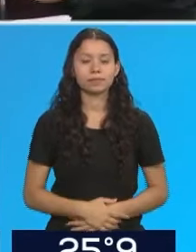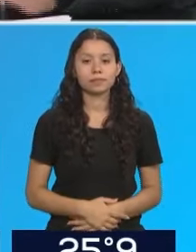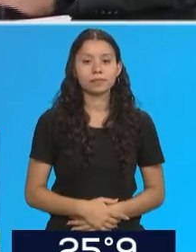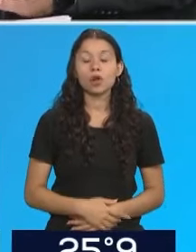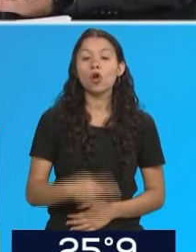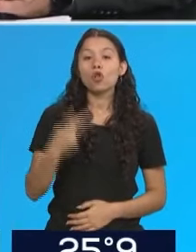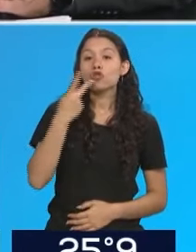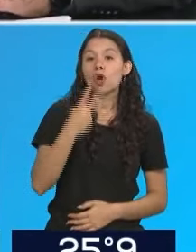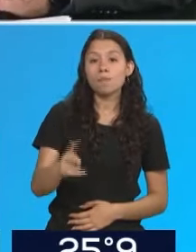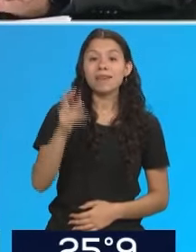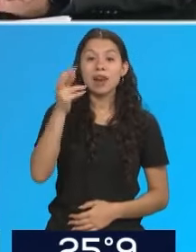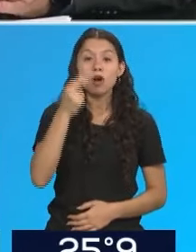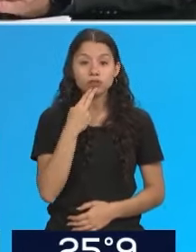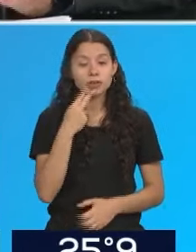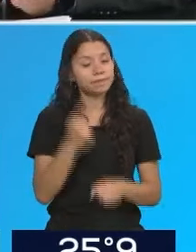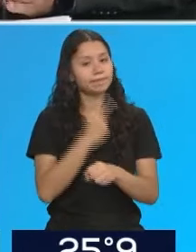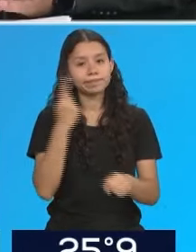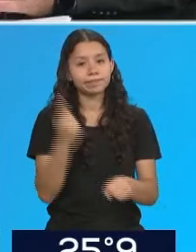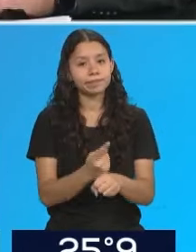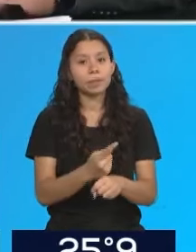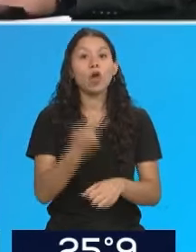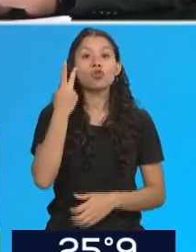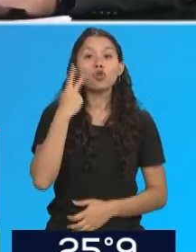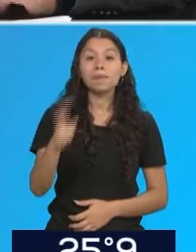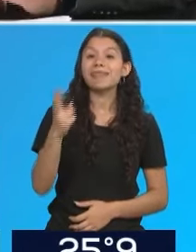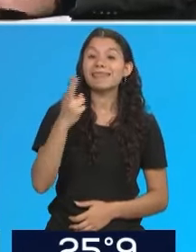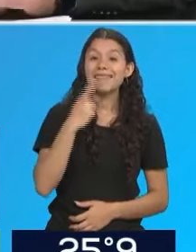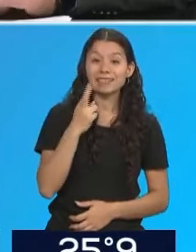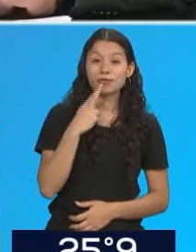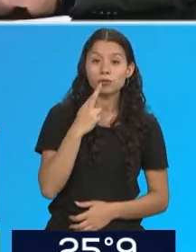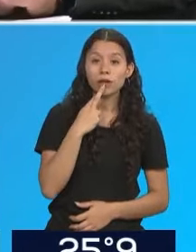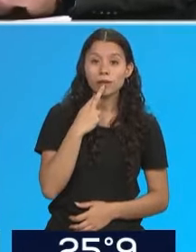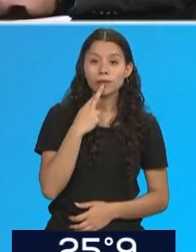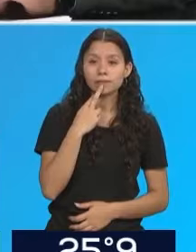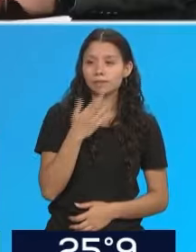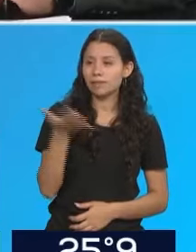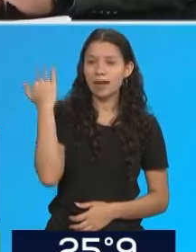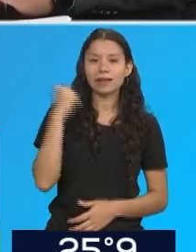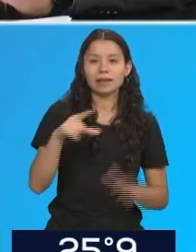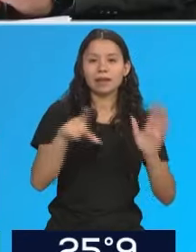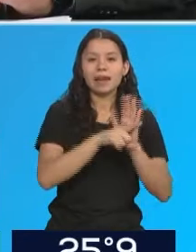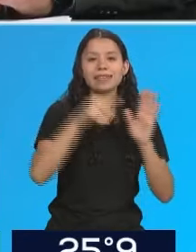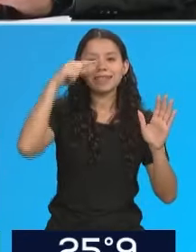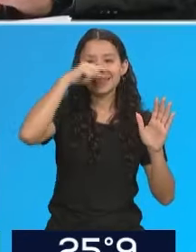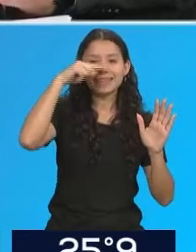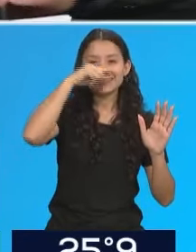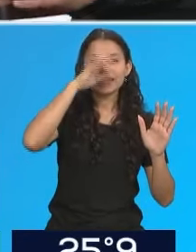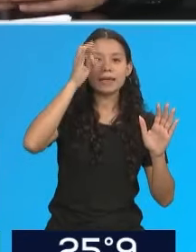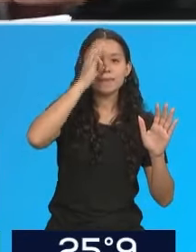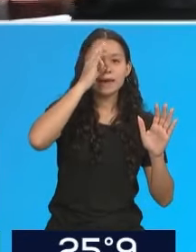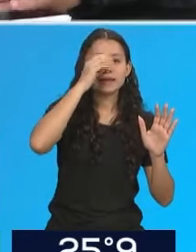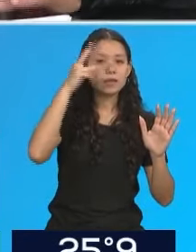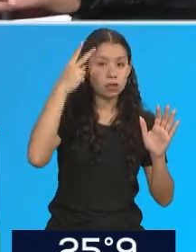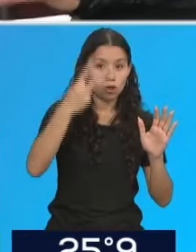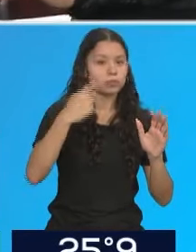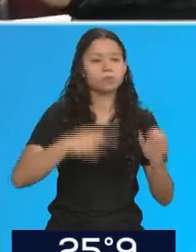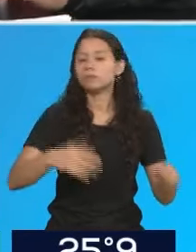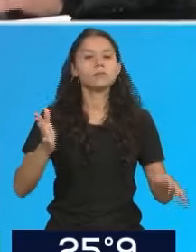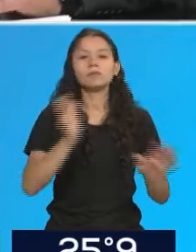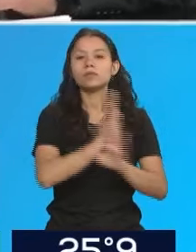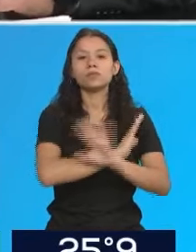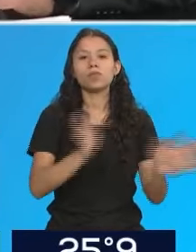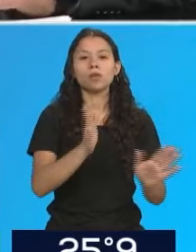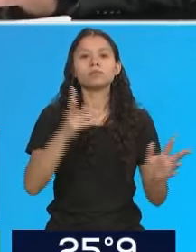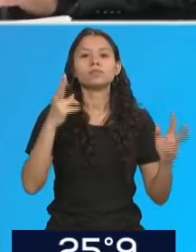pudo, en el 2019 aquel intento por derogar la 7722 quedó atrás y avanzó la